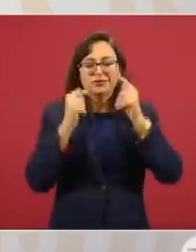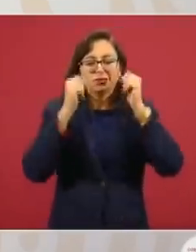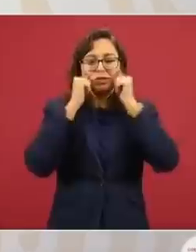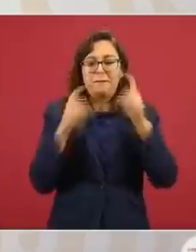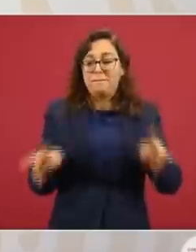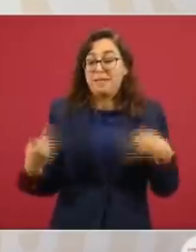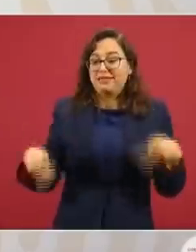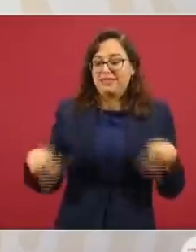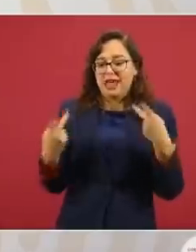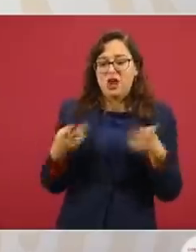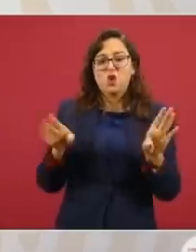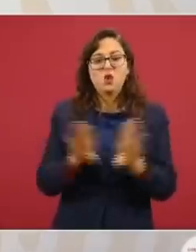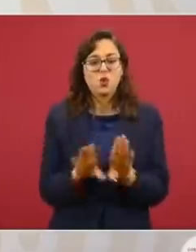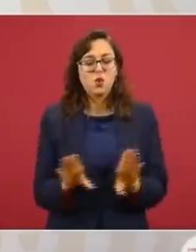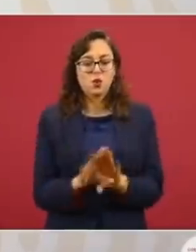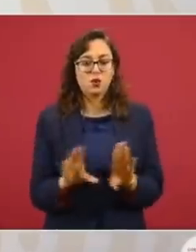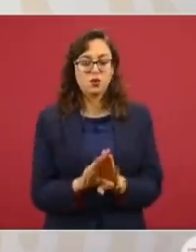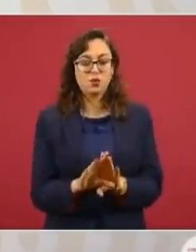que tiene